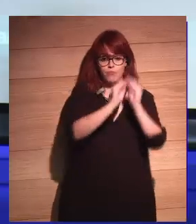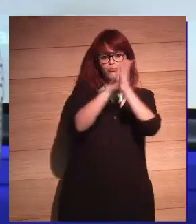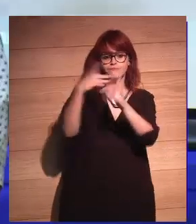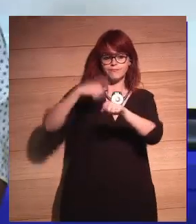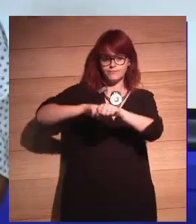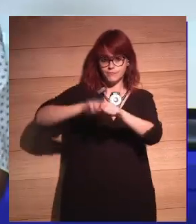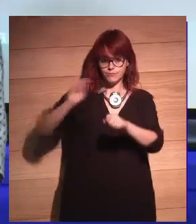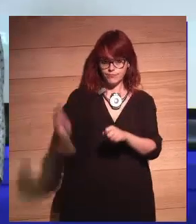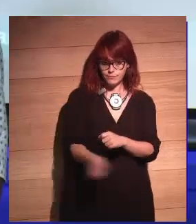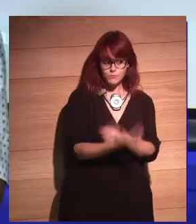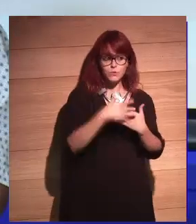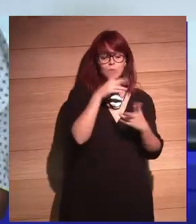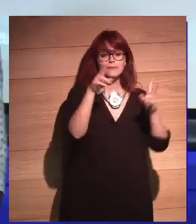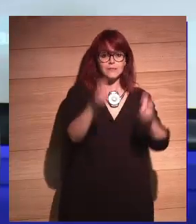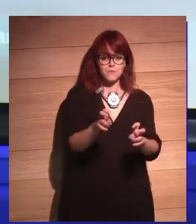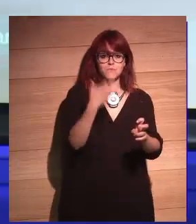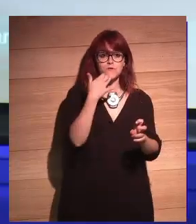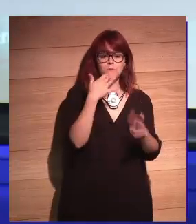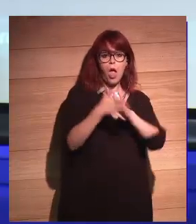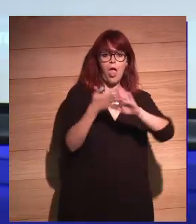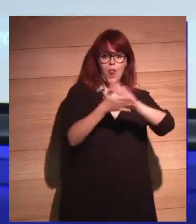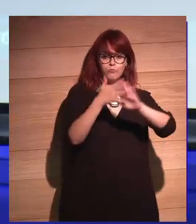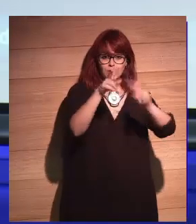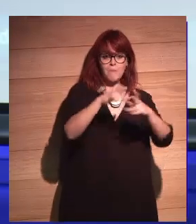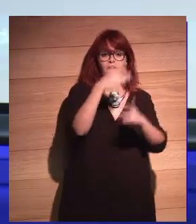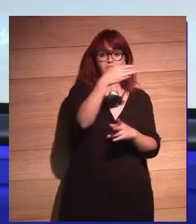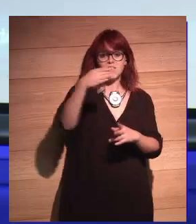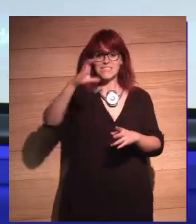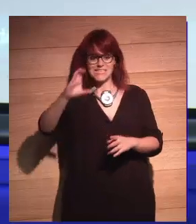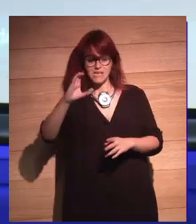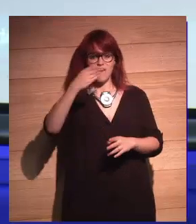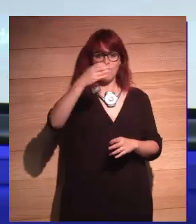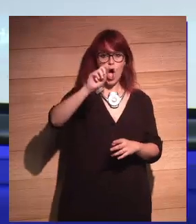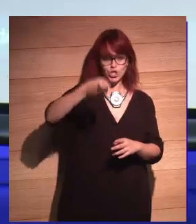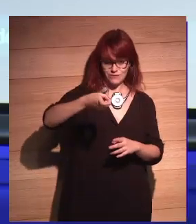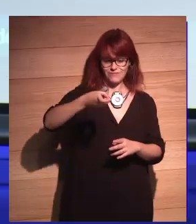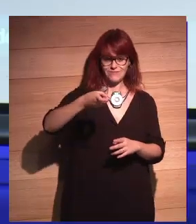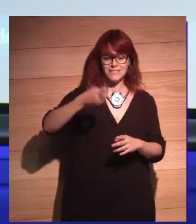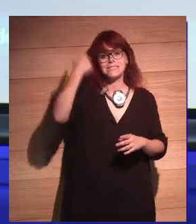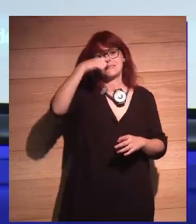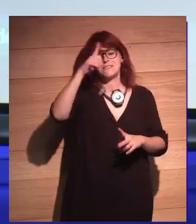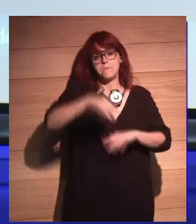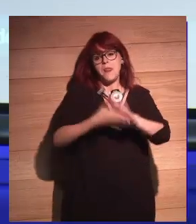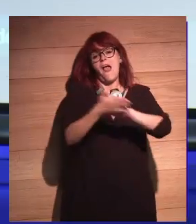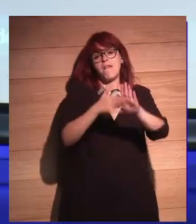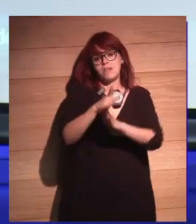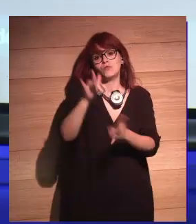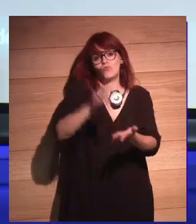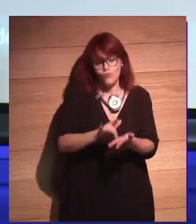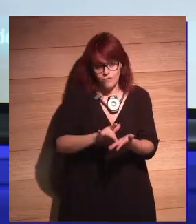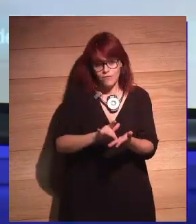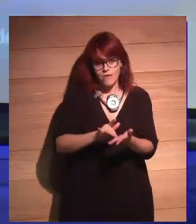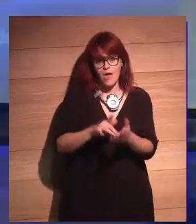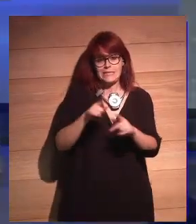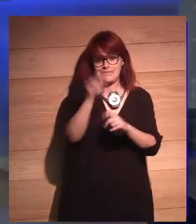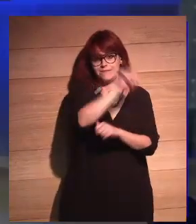tipo. En el caso, también podemos hablar de la BBC Box, también podemos, se va a hablar de todo esto